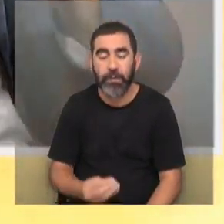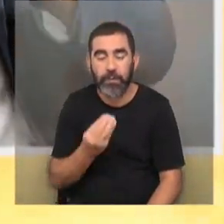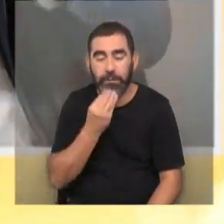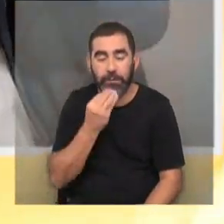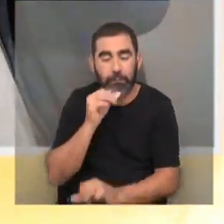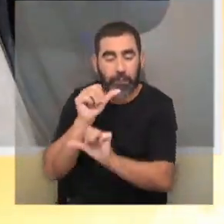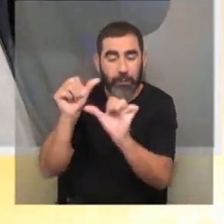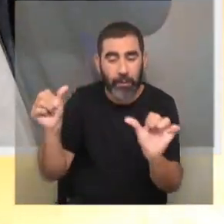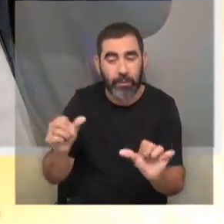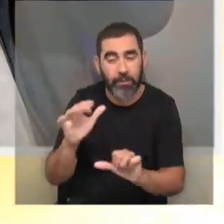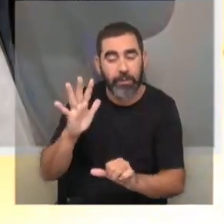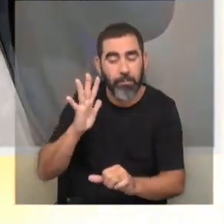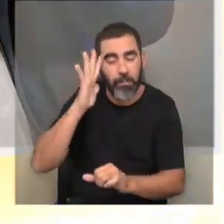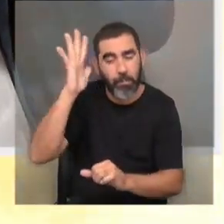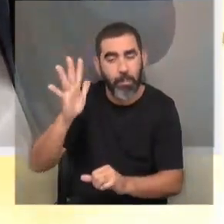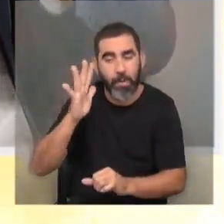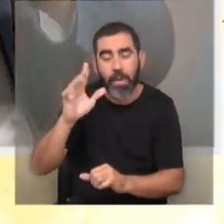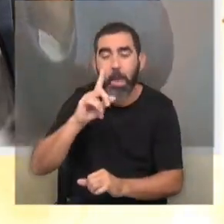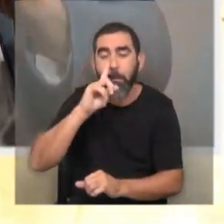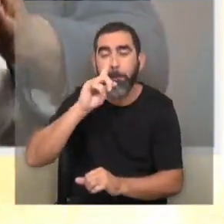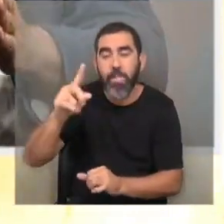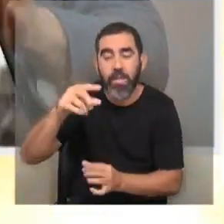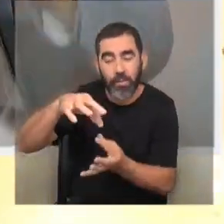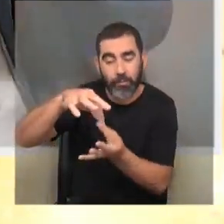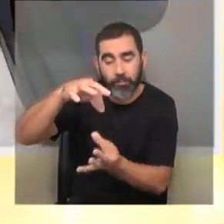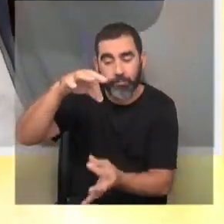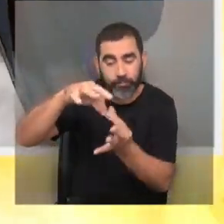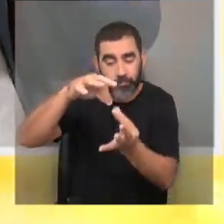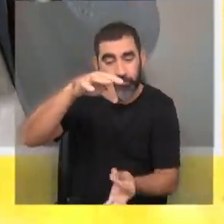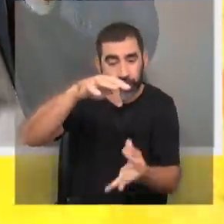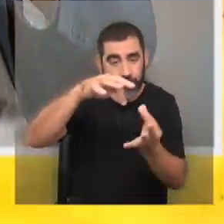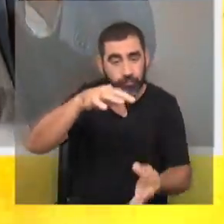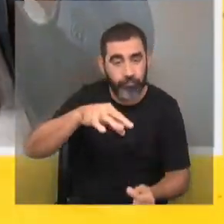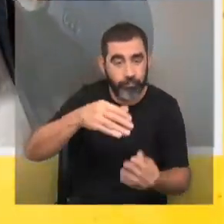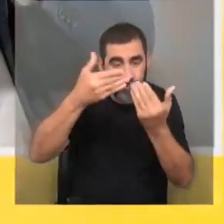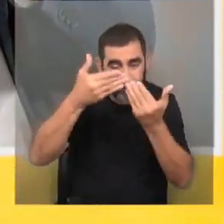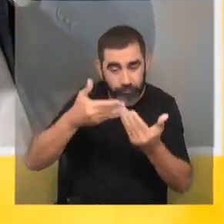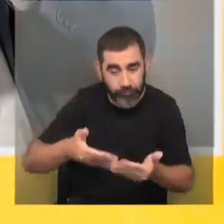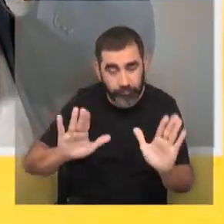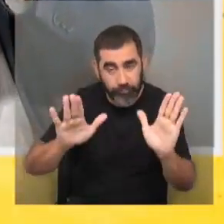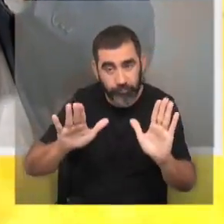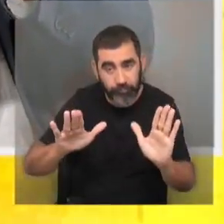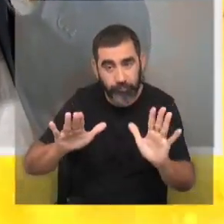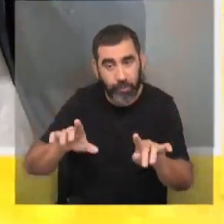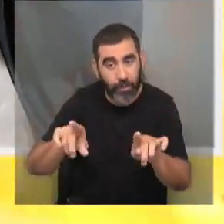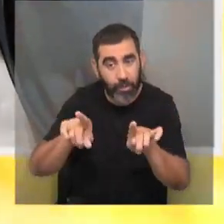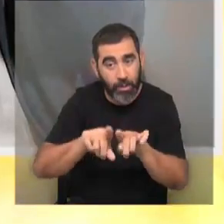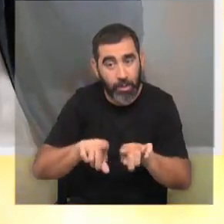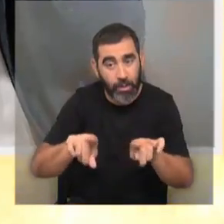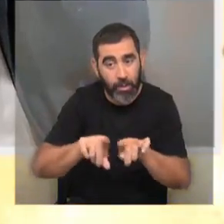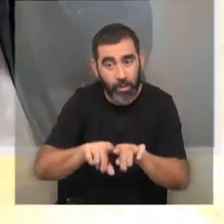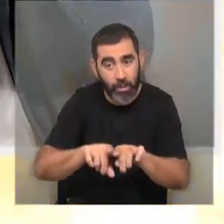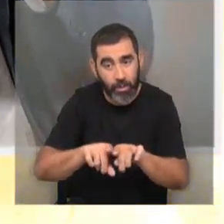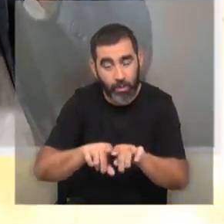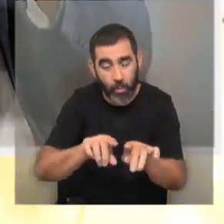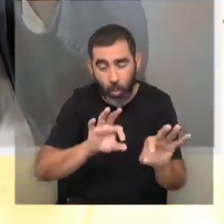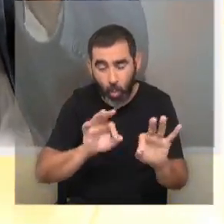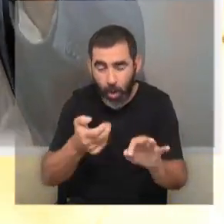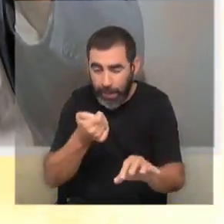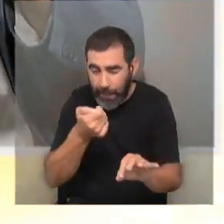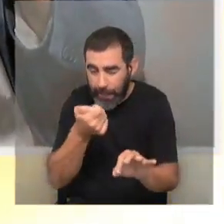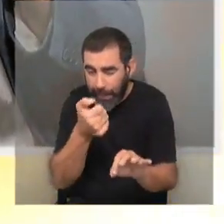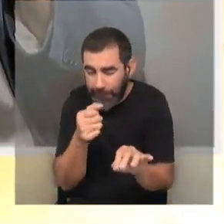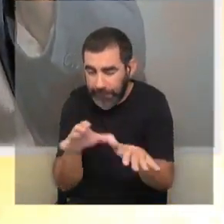fue imaginar que hay 1000 péndulos que inician con condiciones iniciales muy